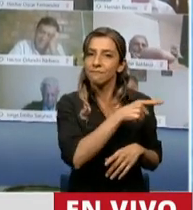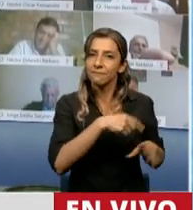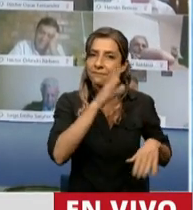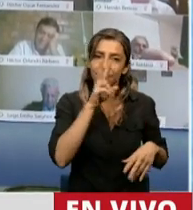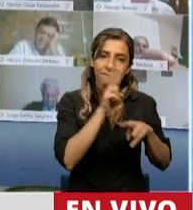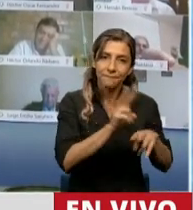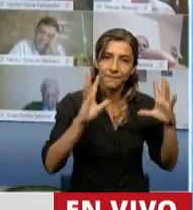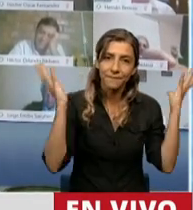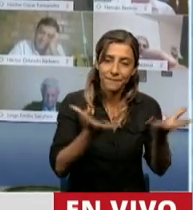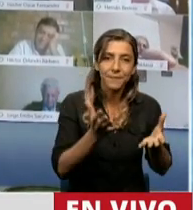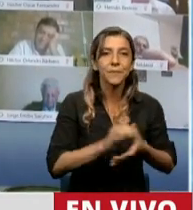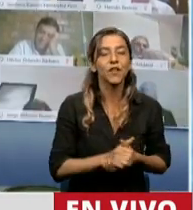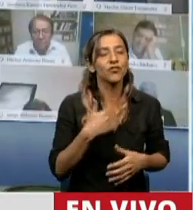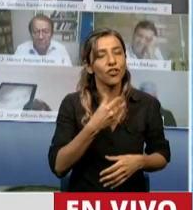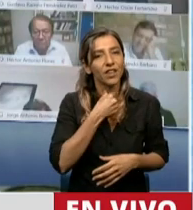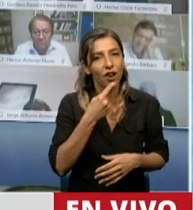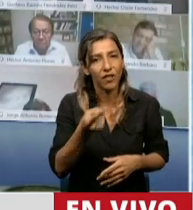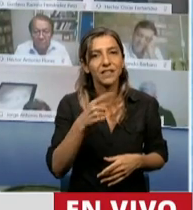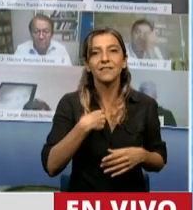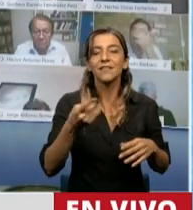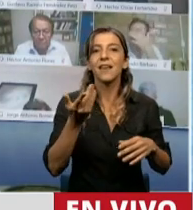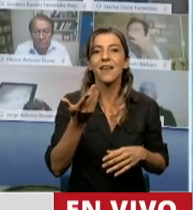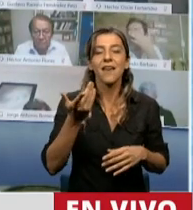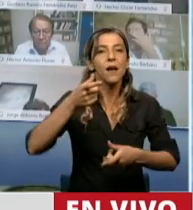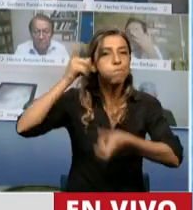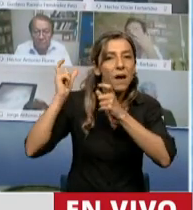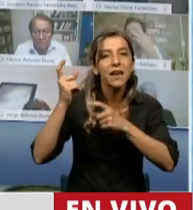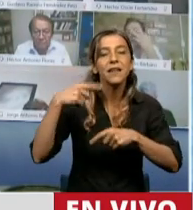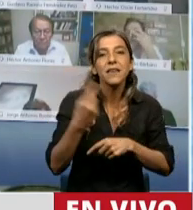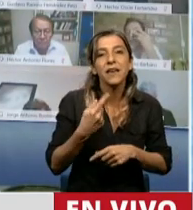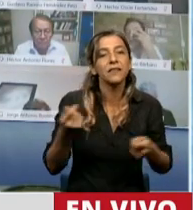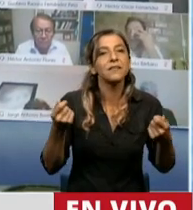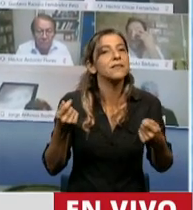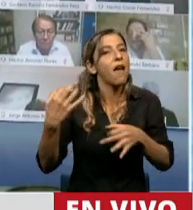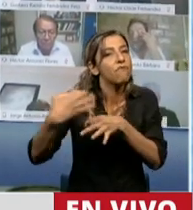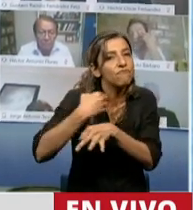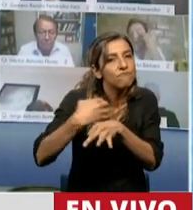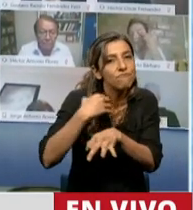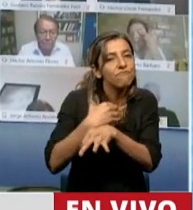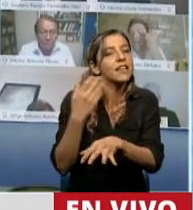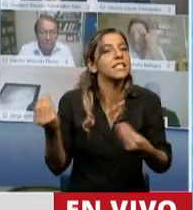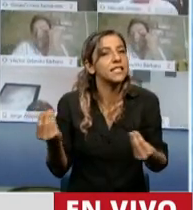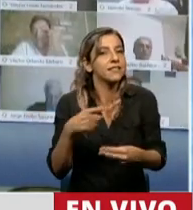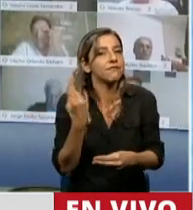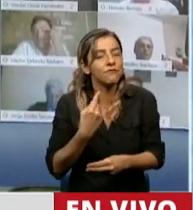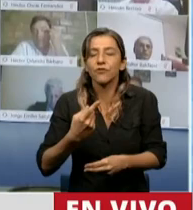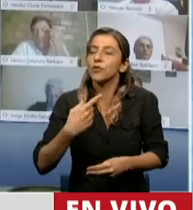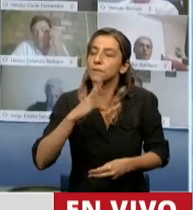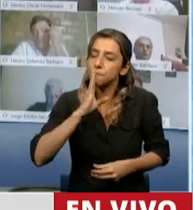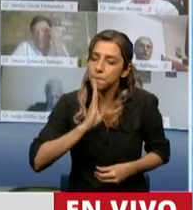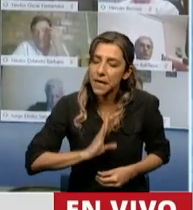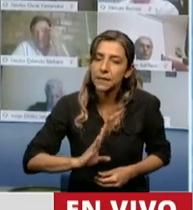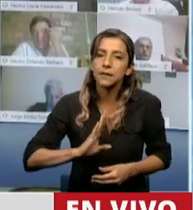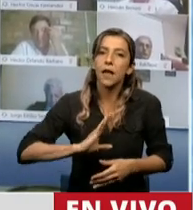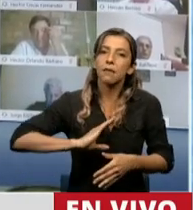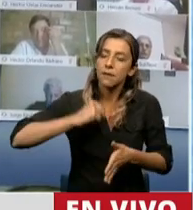a cerrar con estas palabras de Tosco, que decía: nuestra experiencia nos ha enseñado que sobre todas las cosas debemos ser pacientes,